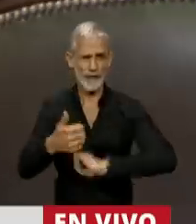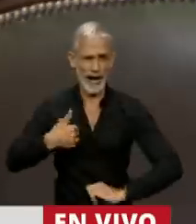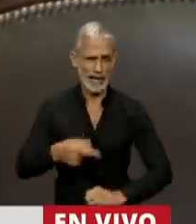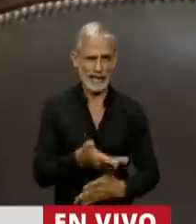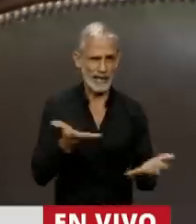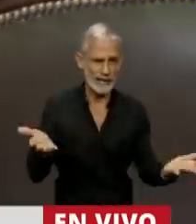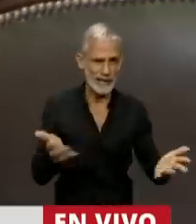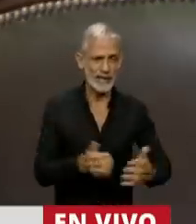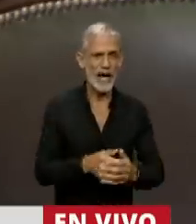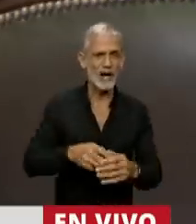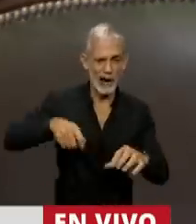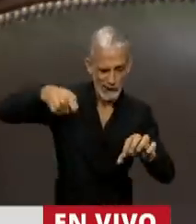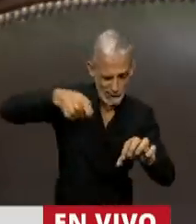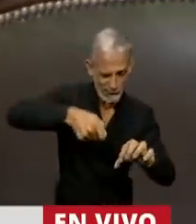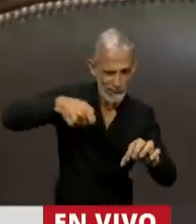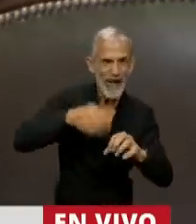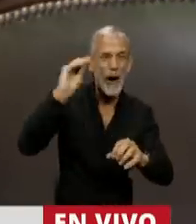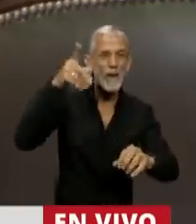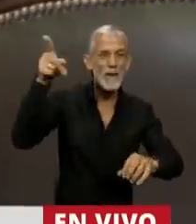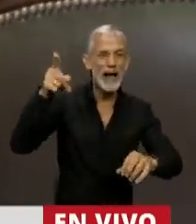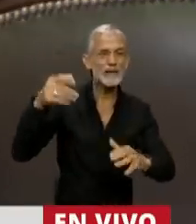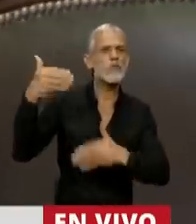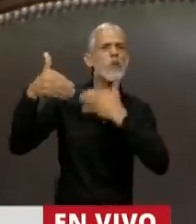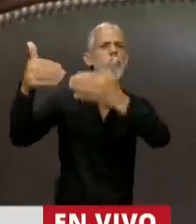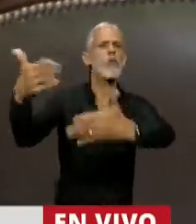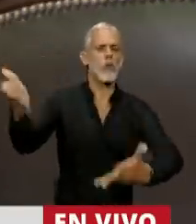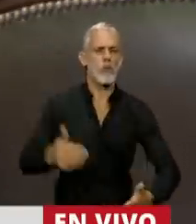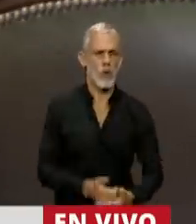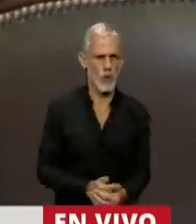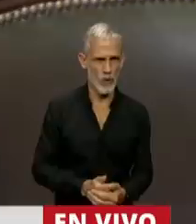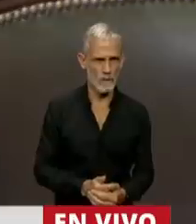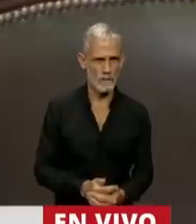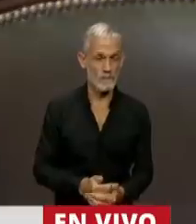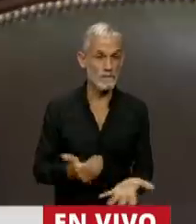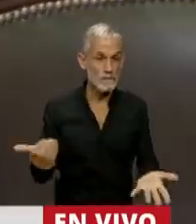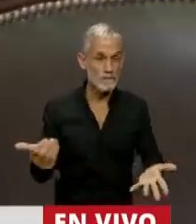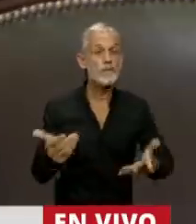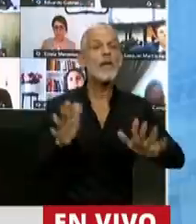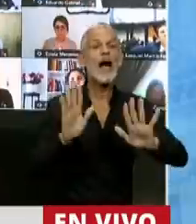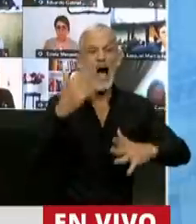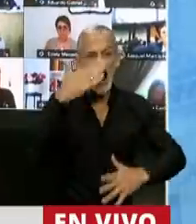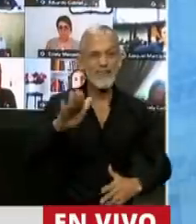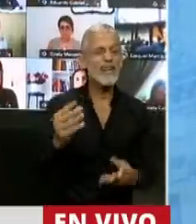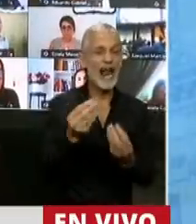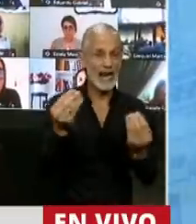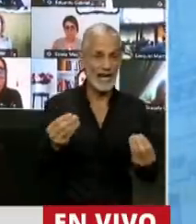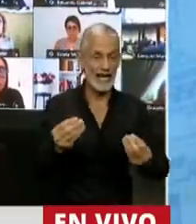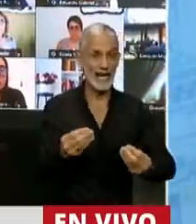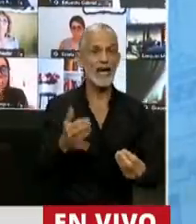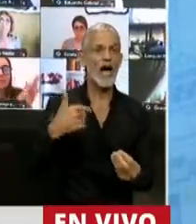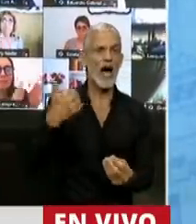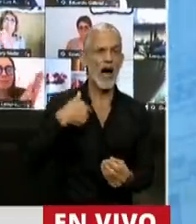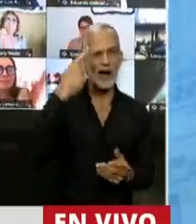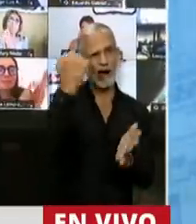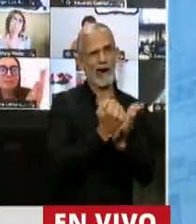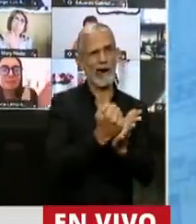Y un tornero que perdió el dedo laburando en Brasil lo sacó para adelante. Y resulta que los que tenemos prejuicio